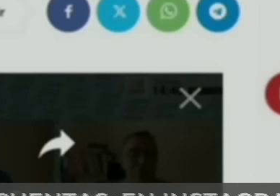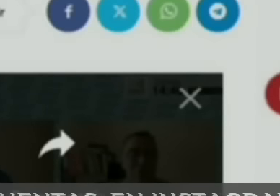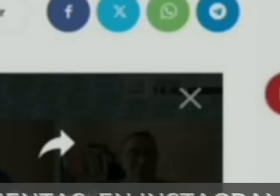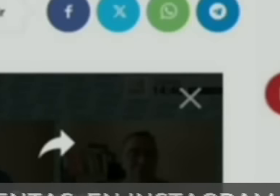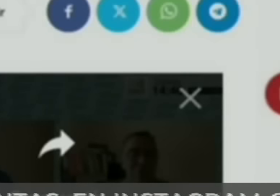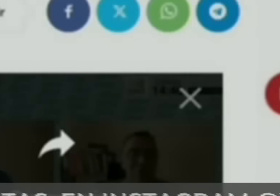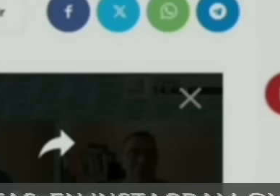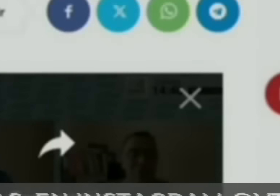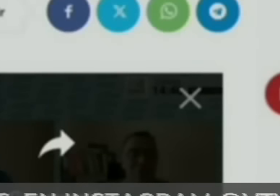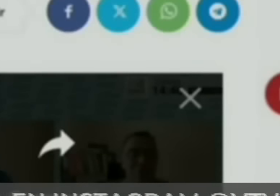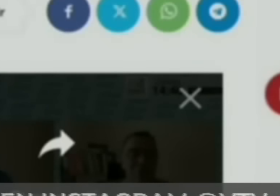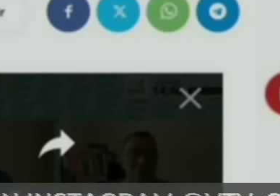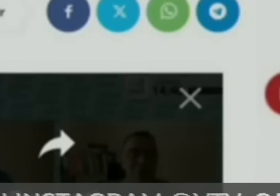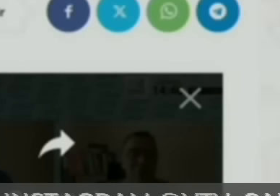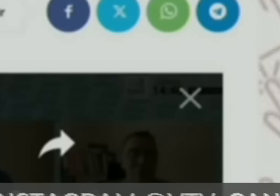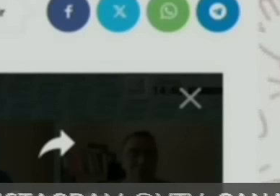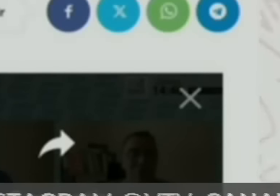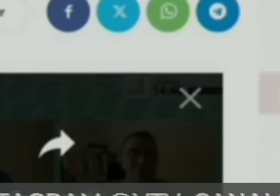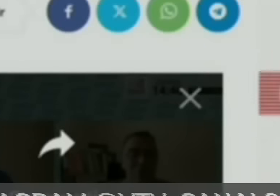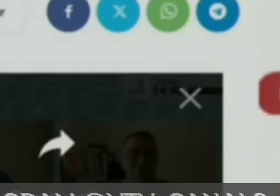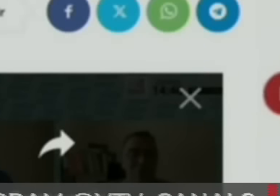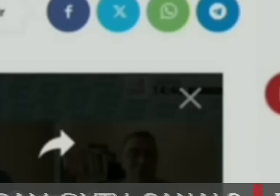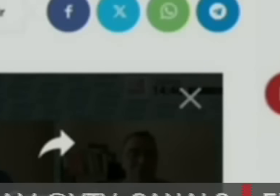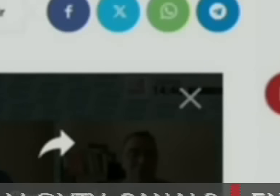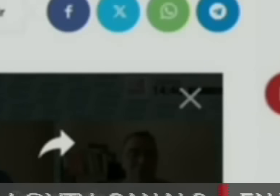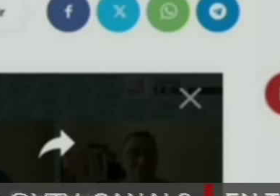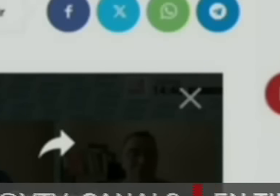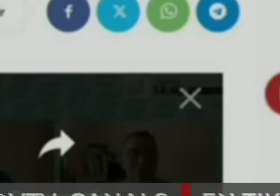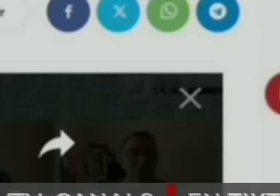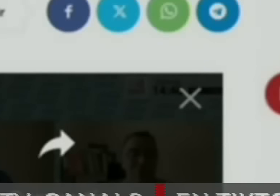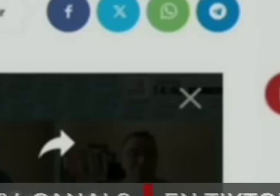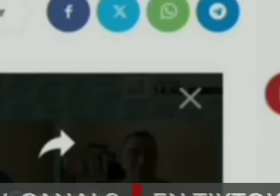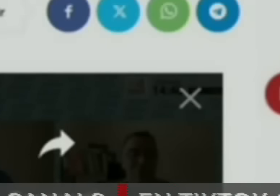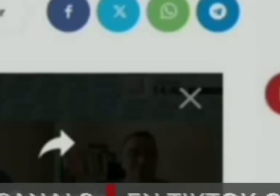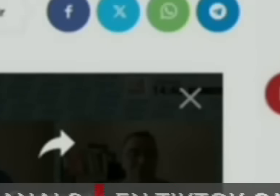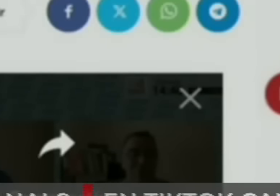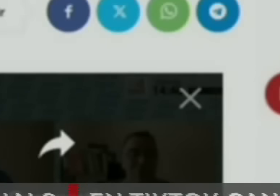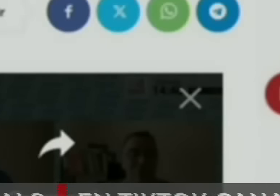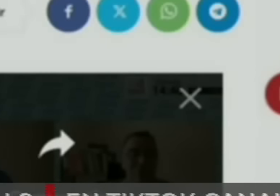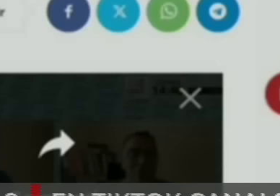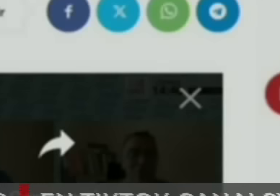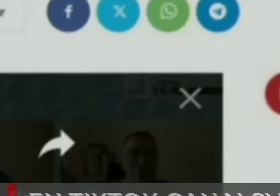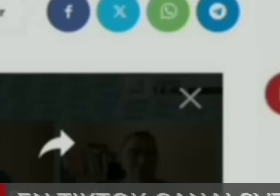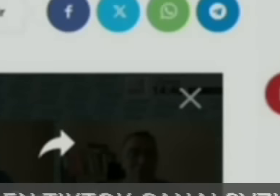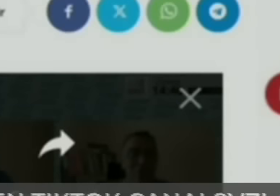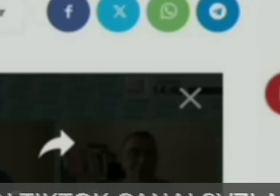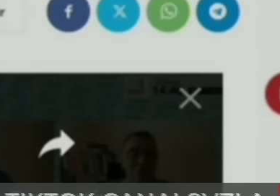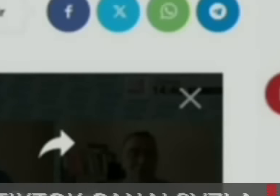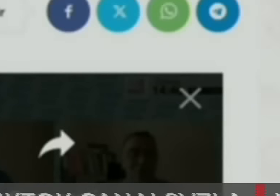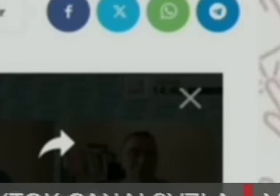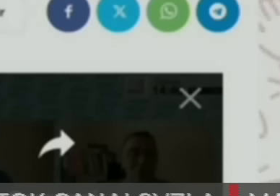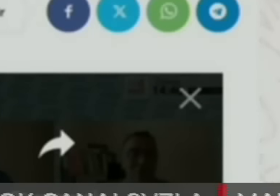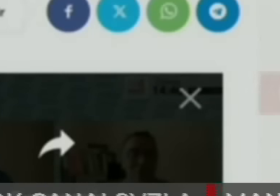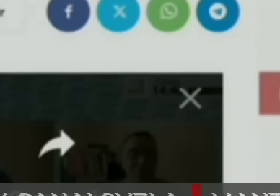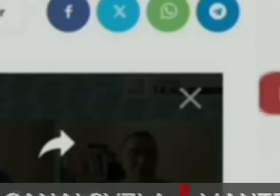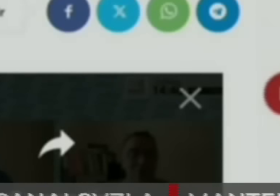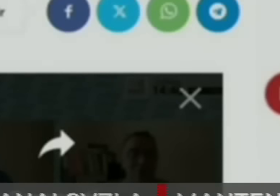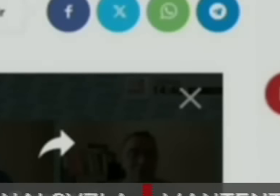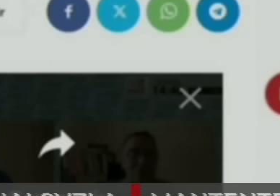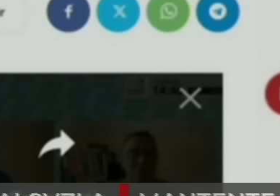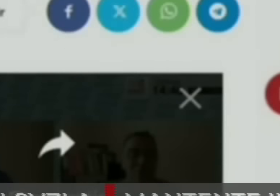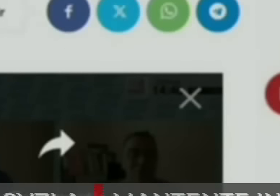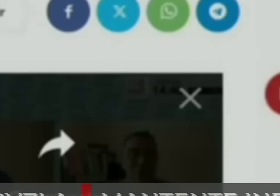también señala que Washington está haciendo su política dentro del propio país a través de la embajada. de Estados Unidos allá